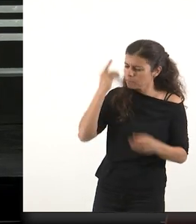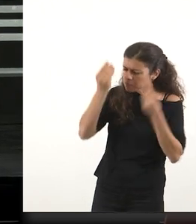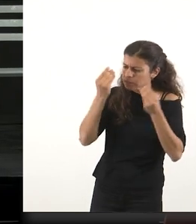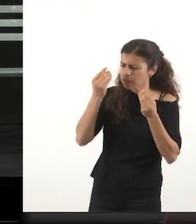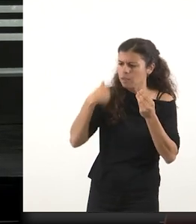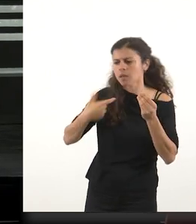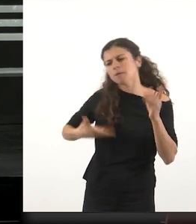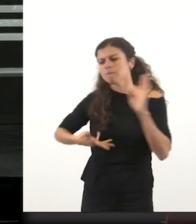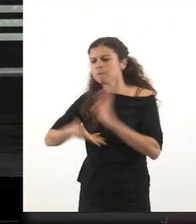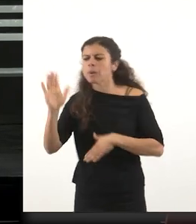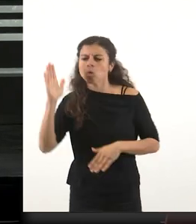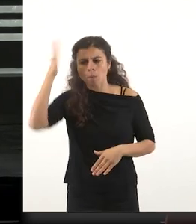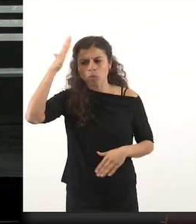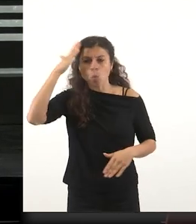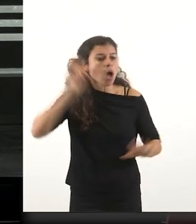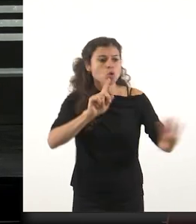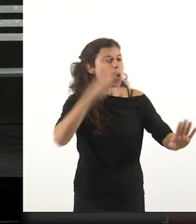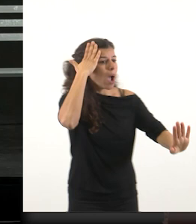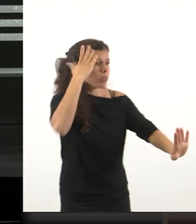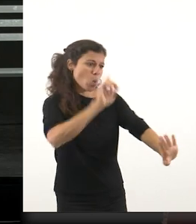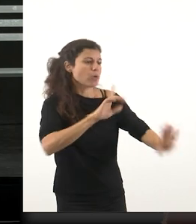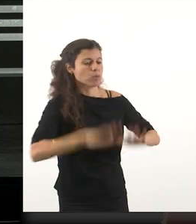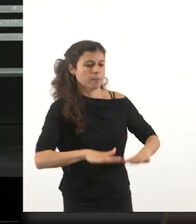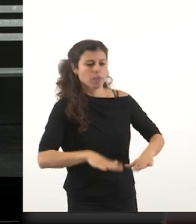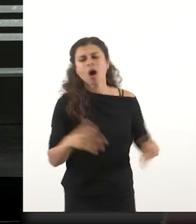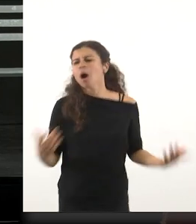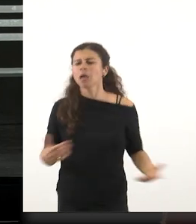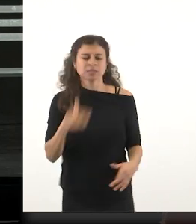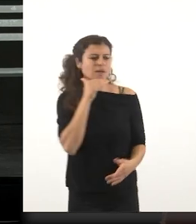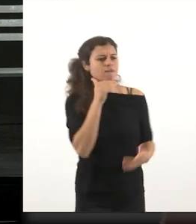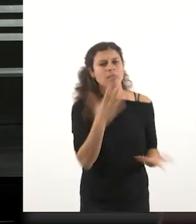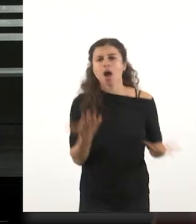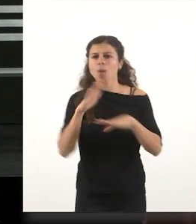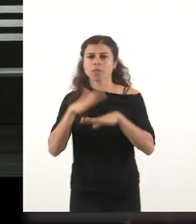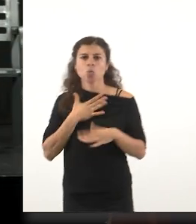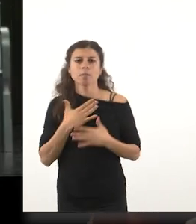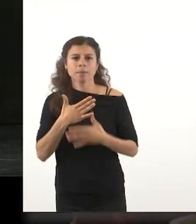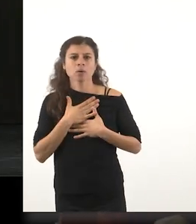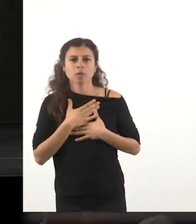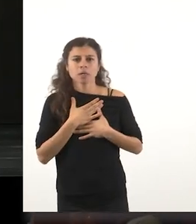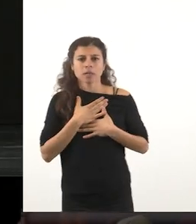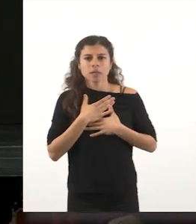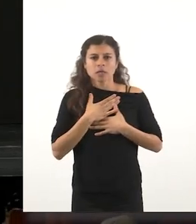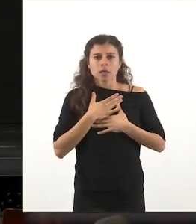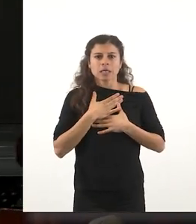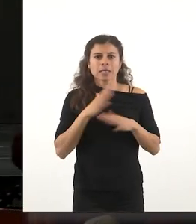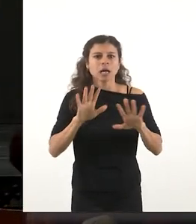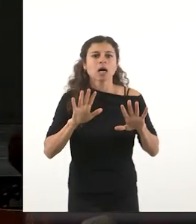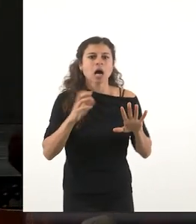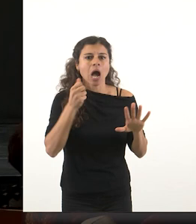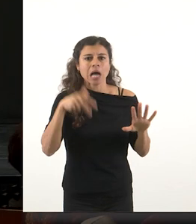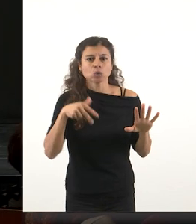no, Pandujas, no, Antonio. Ay, que se ha enfadado como en el parque. Ay, que esto es por mi culpa, por mi culpa. Se levanta la hora, me da un pedazo de beso y yo, Antonio,